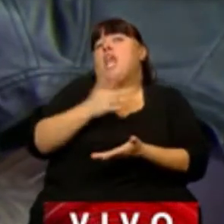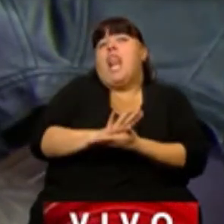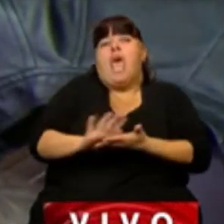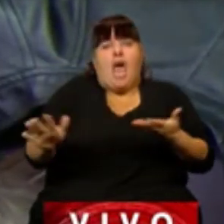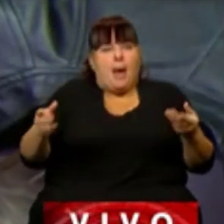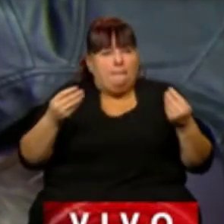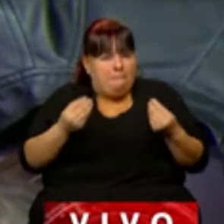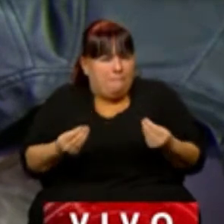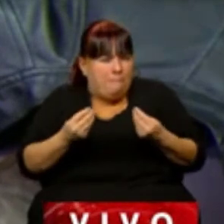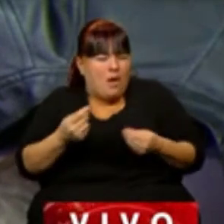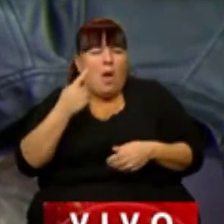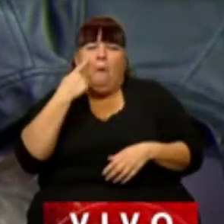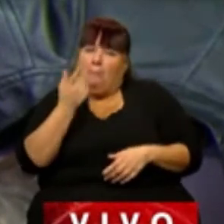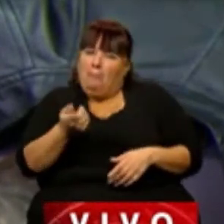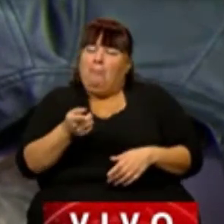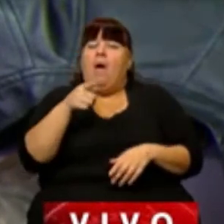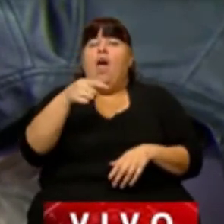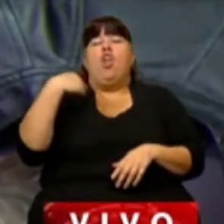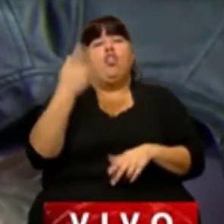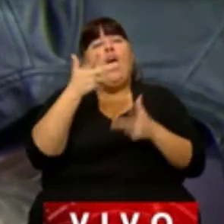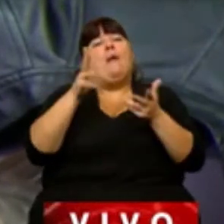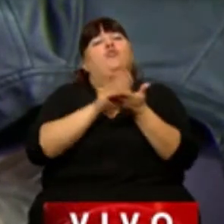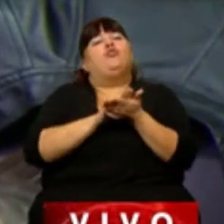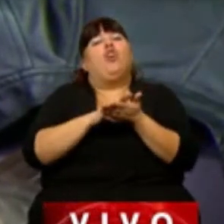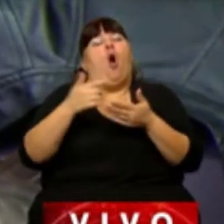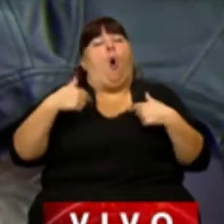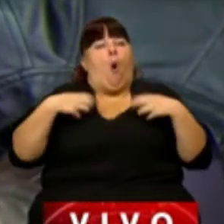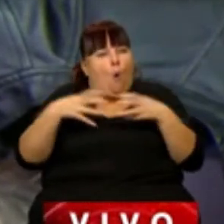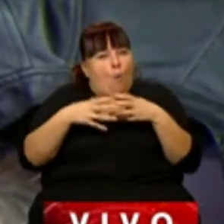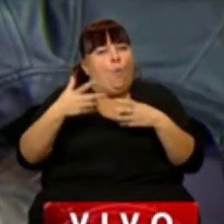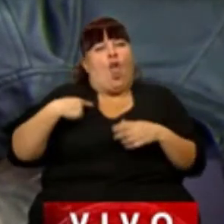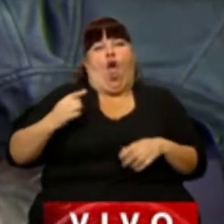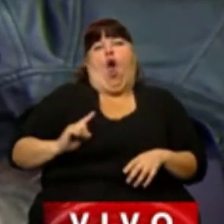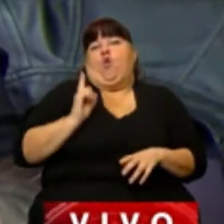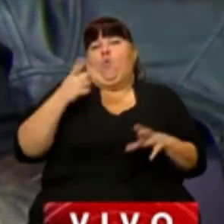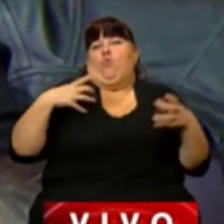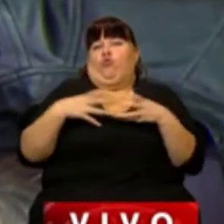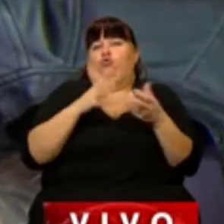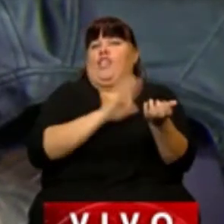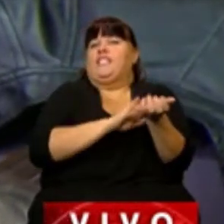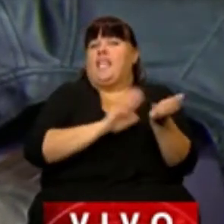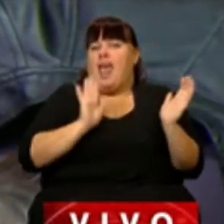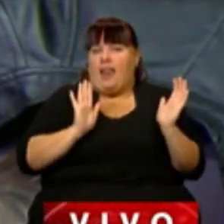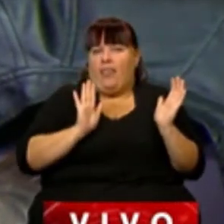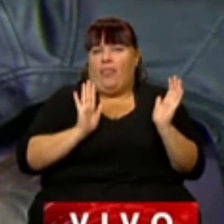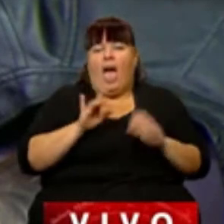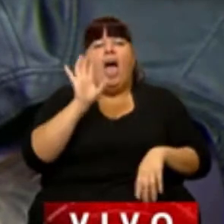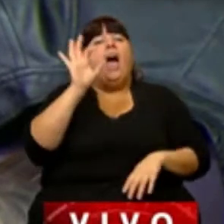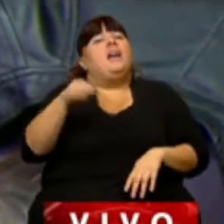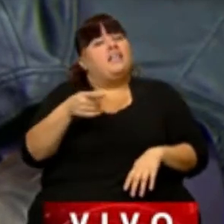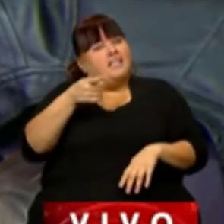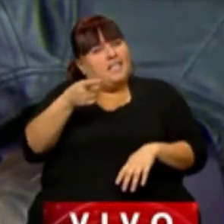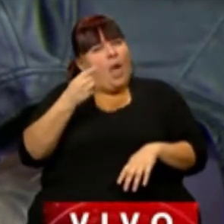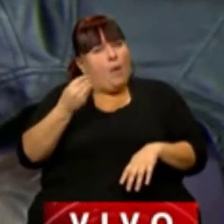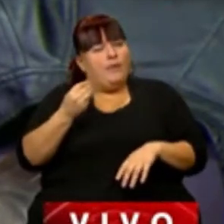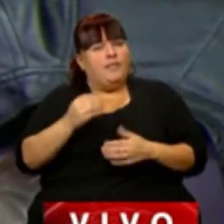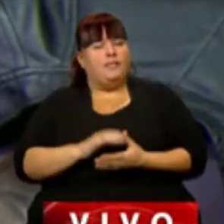dicen. Miren qué asombroso. Nosotros hablamos de un lugar de mucho orgullo. ¿Y sabe qué, señor